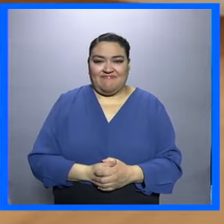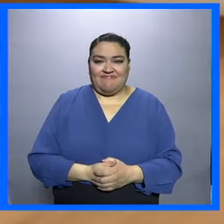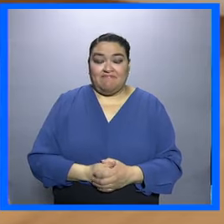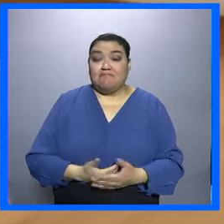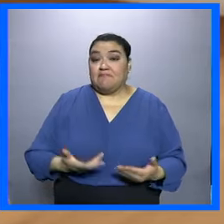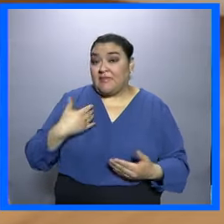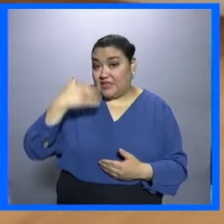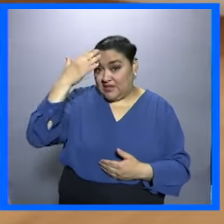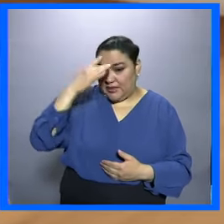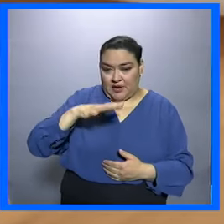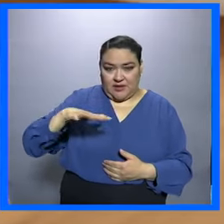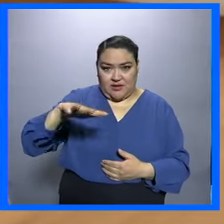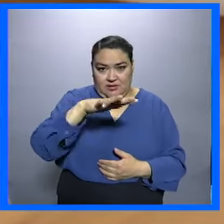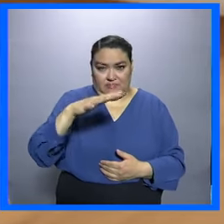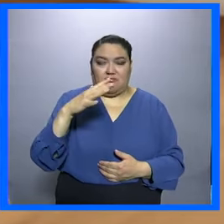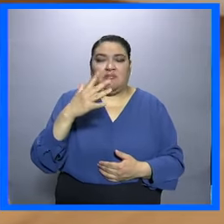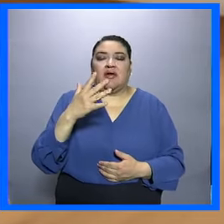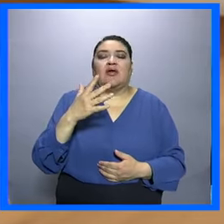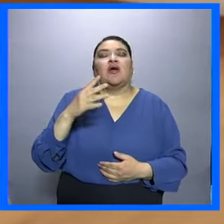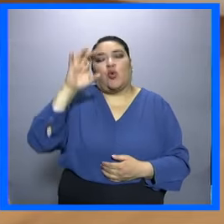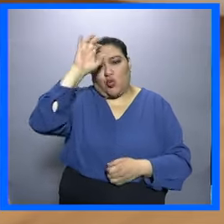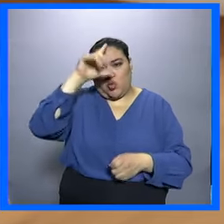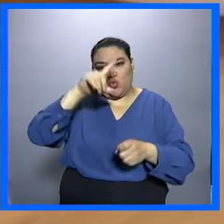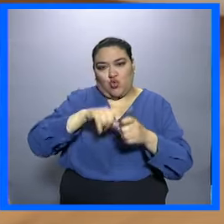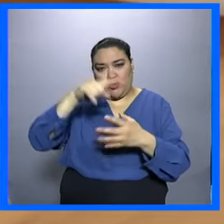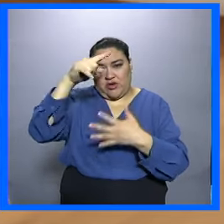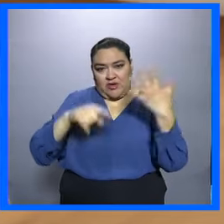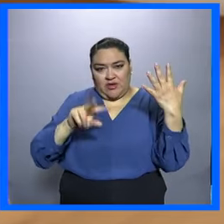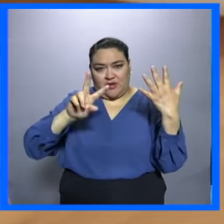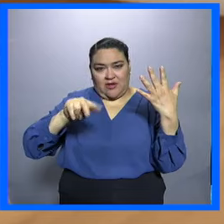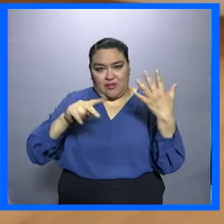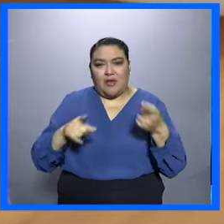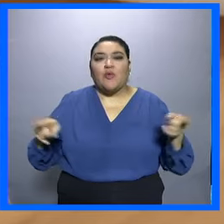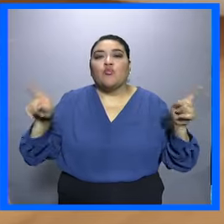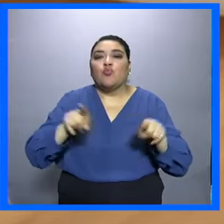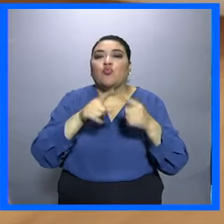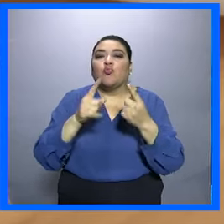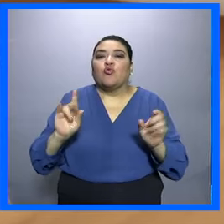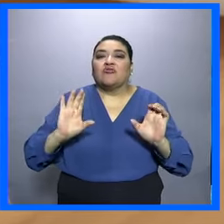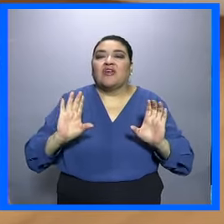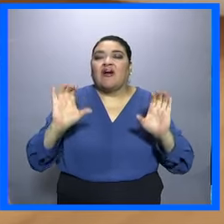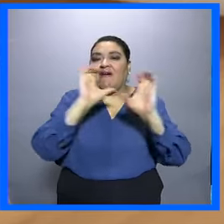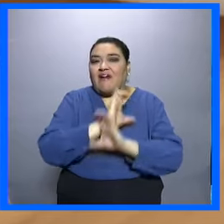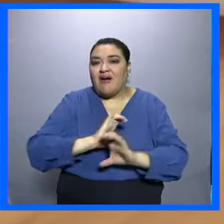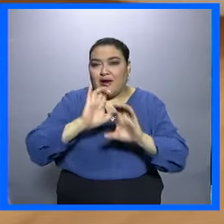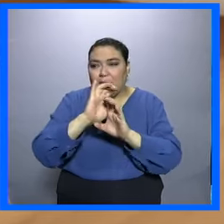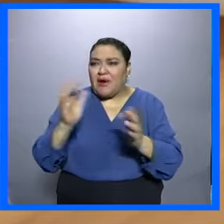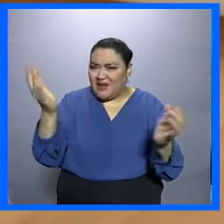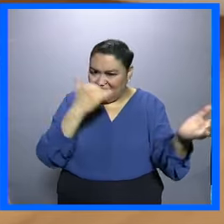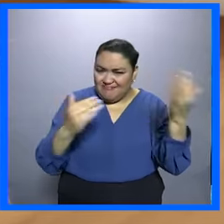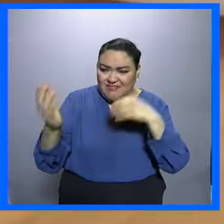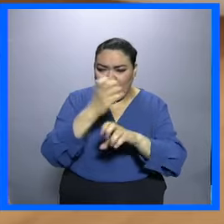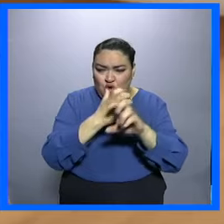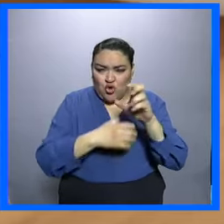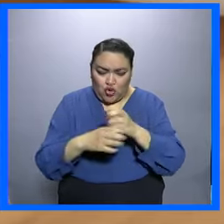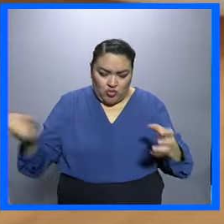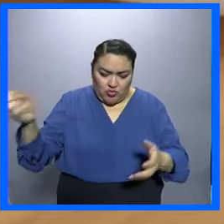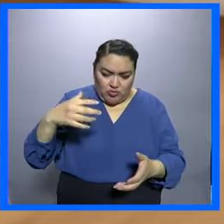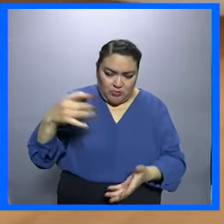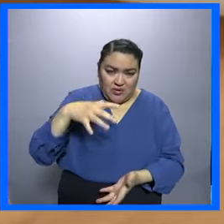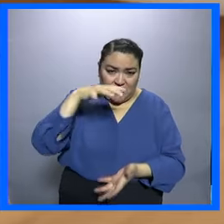Y en las instalaciones de Plural TV, huapangueros compartieron música y talento para motivar la donación de artículos para la